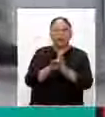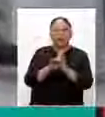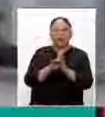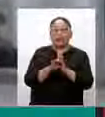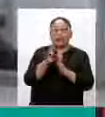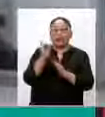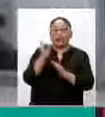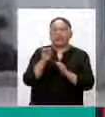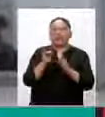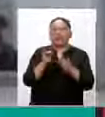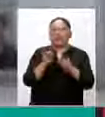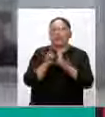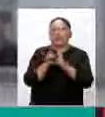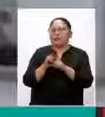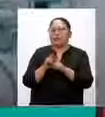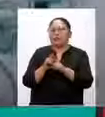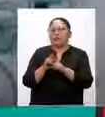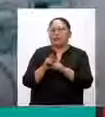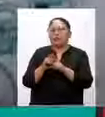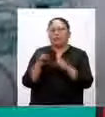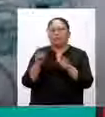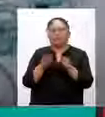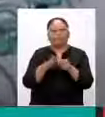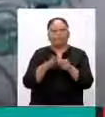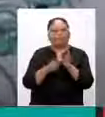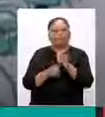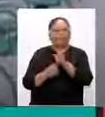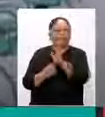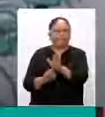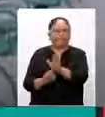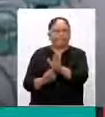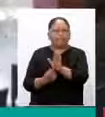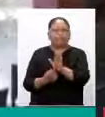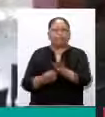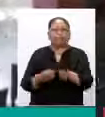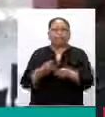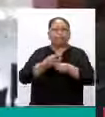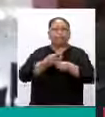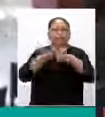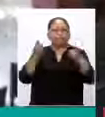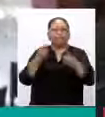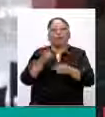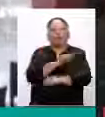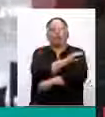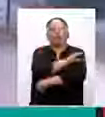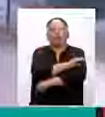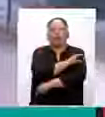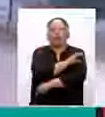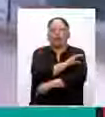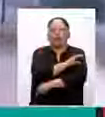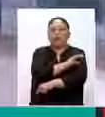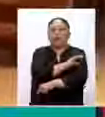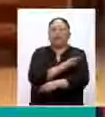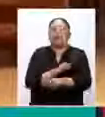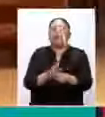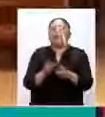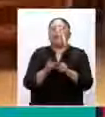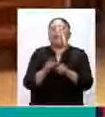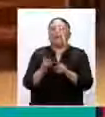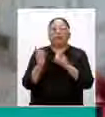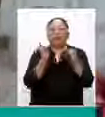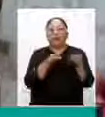en horas más vamos a hacer la publicación de una denuncia respecto a las clínicas privadas que hubiesen sido denunciadas